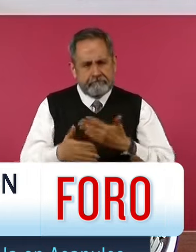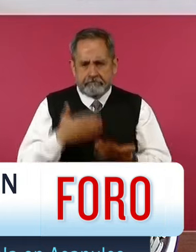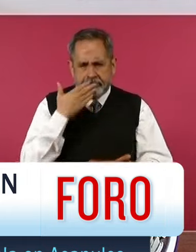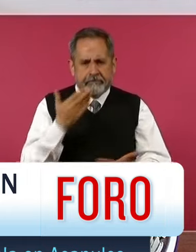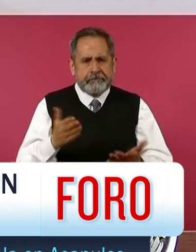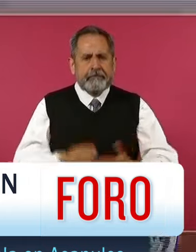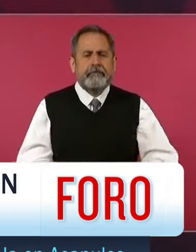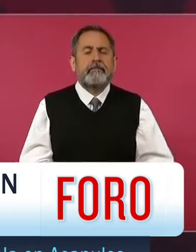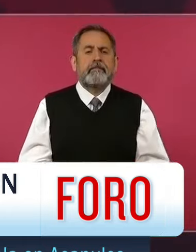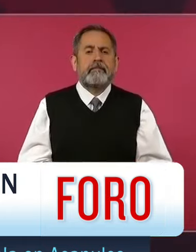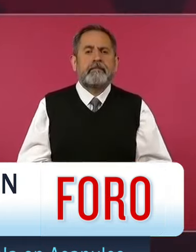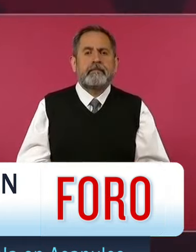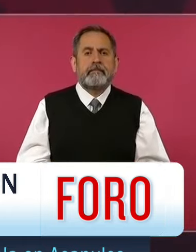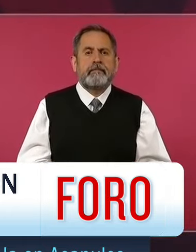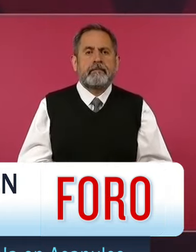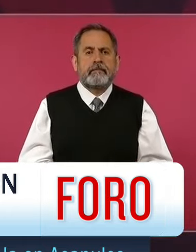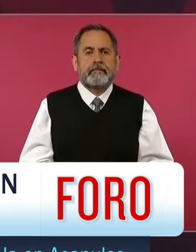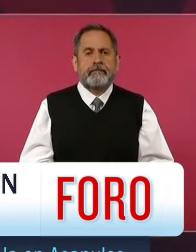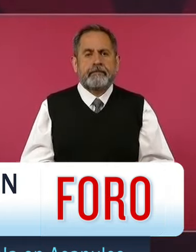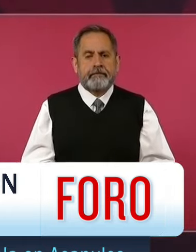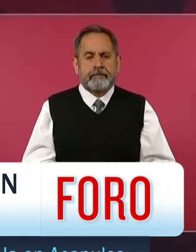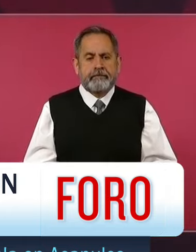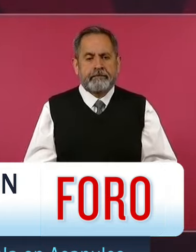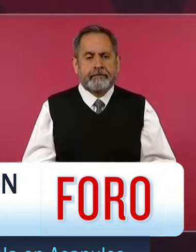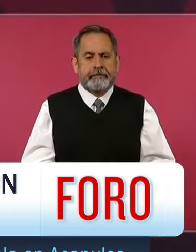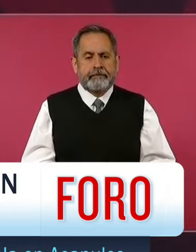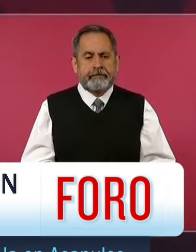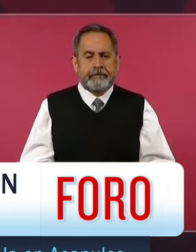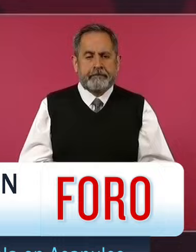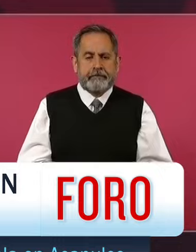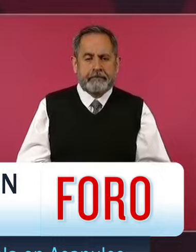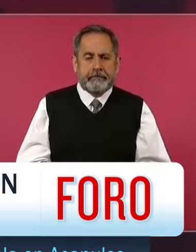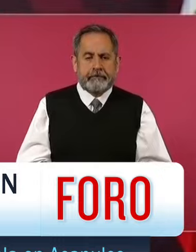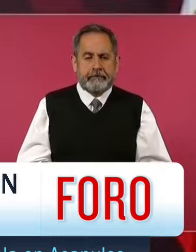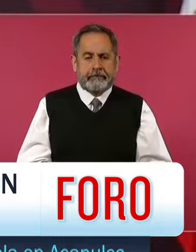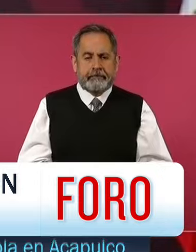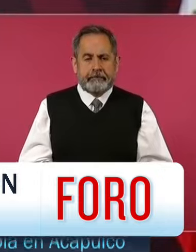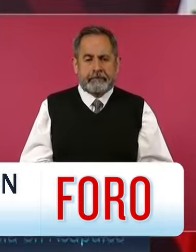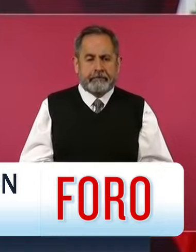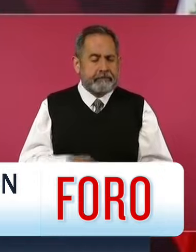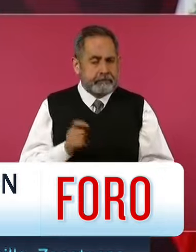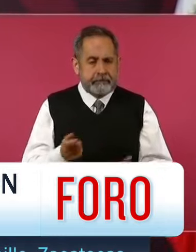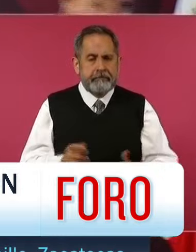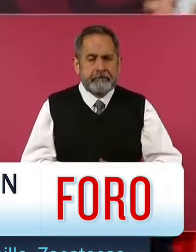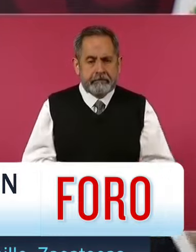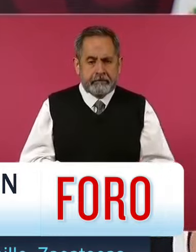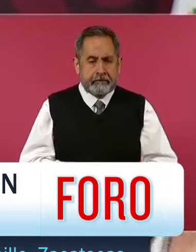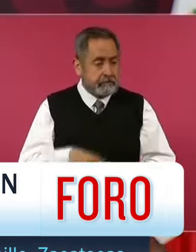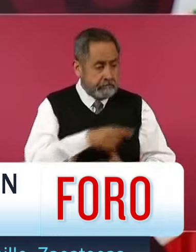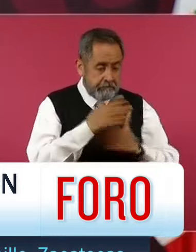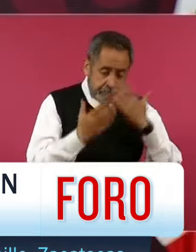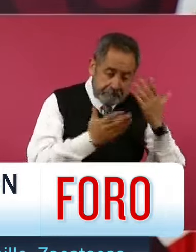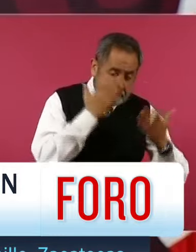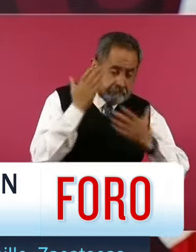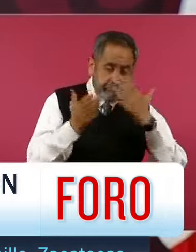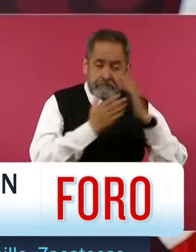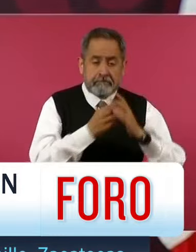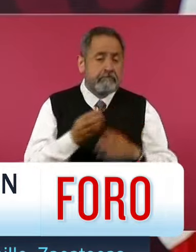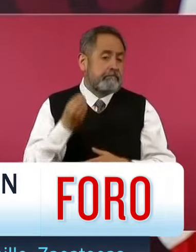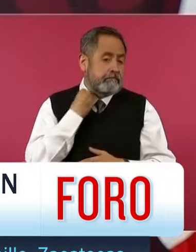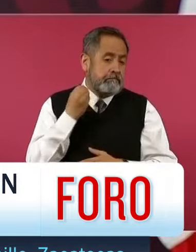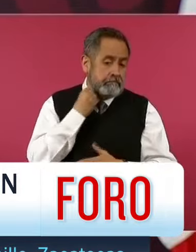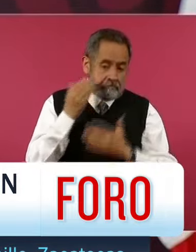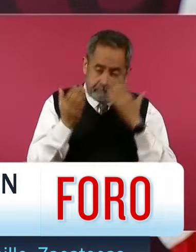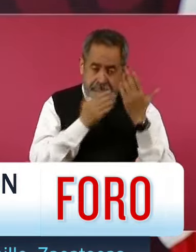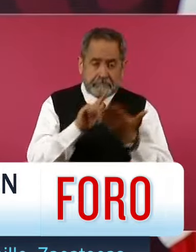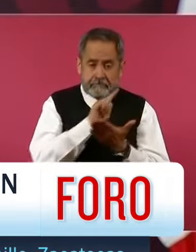y requisitos para la elección de jueces, magistrados y ministros como parte de la iniciativa de